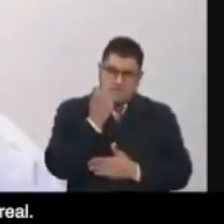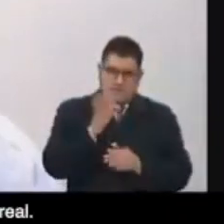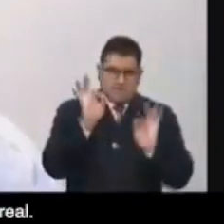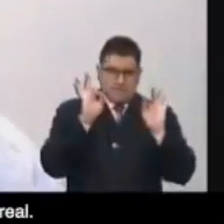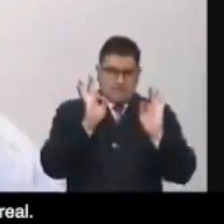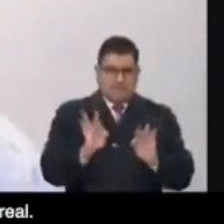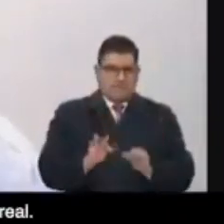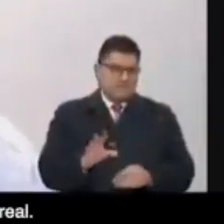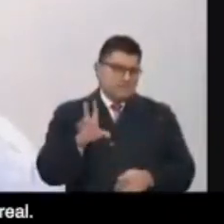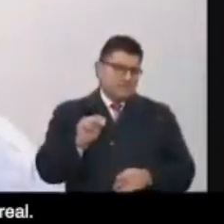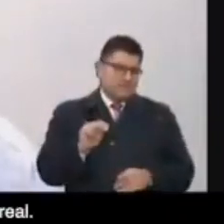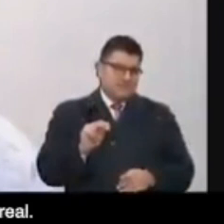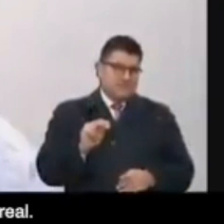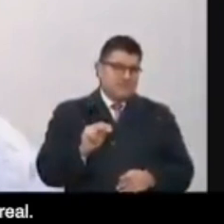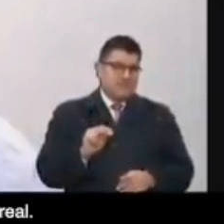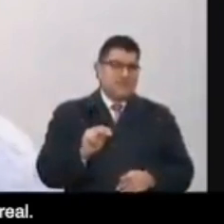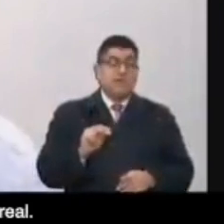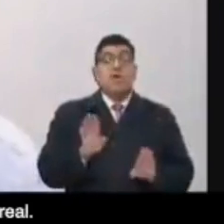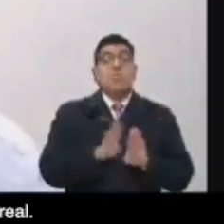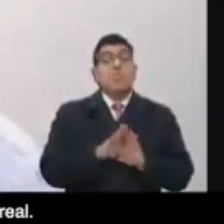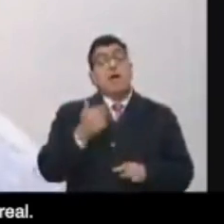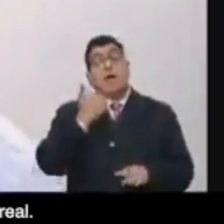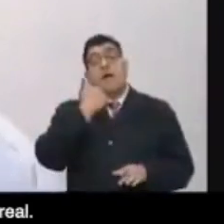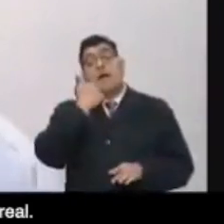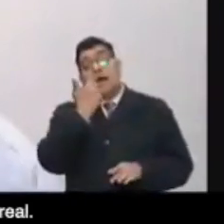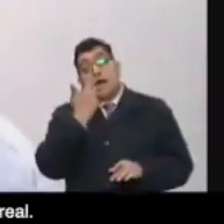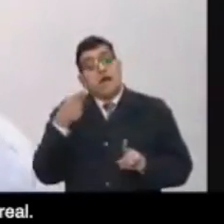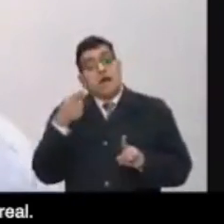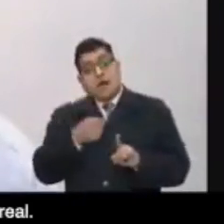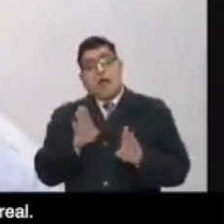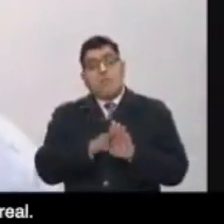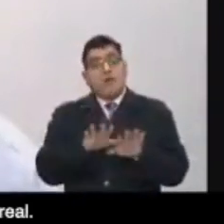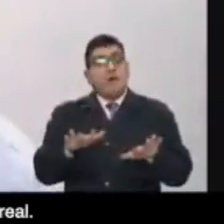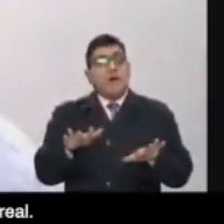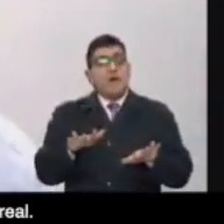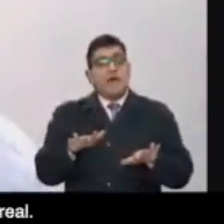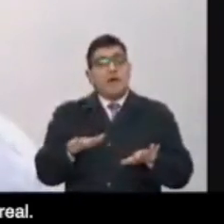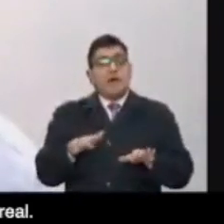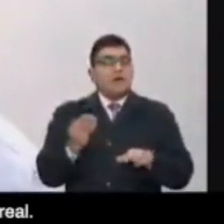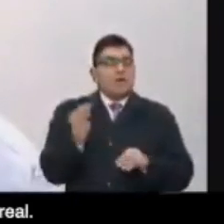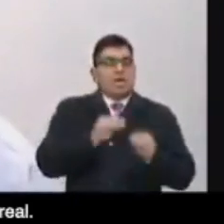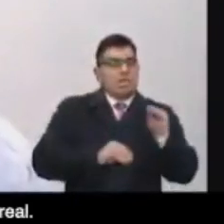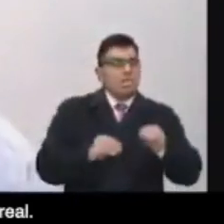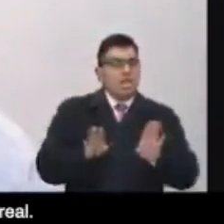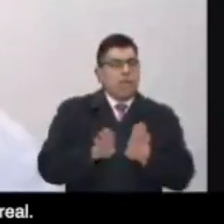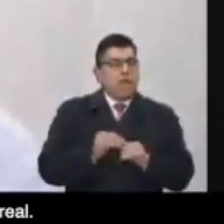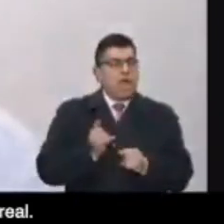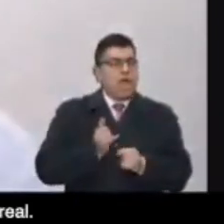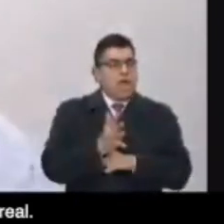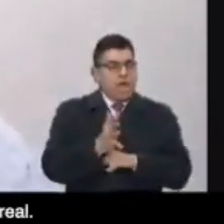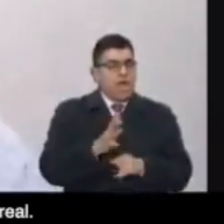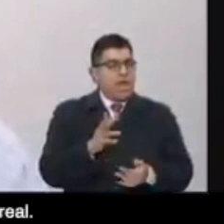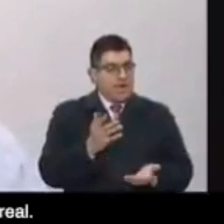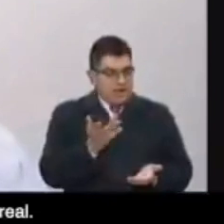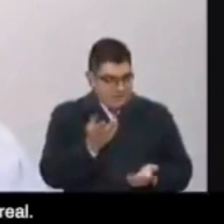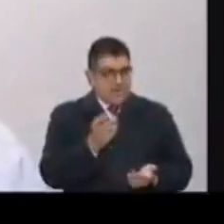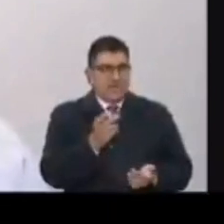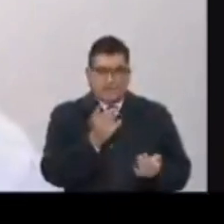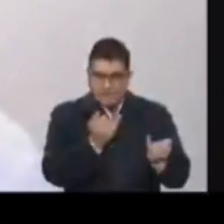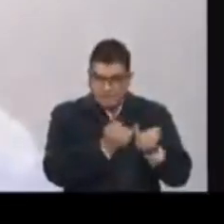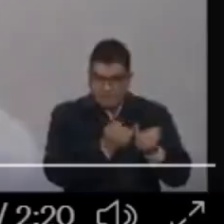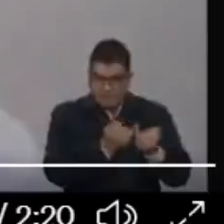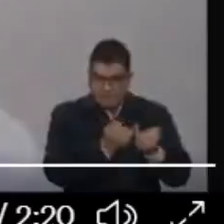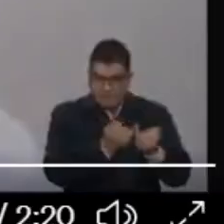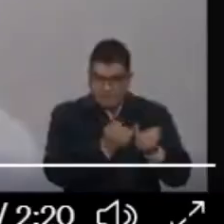no la intención de generar artimañas es así consejero en una llama